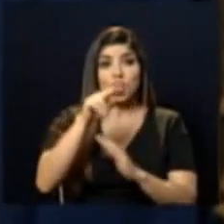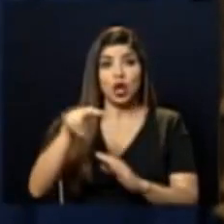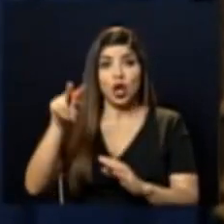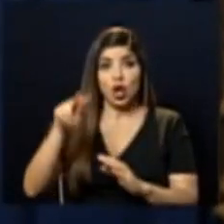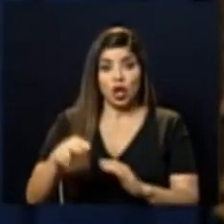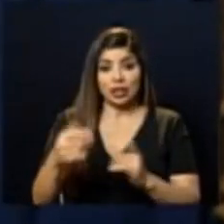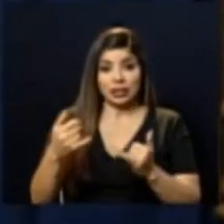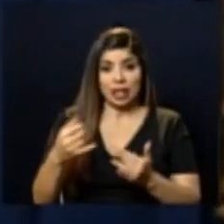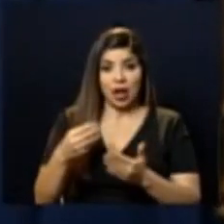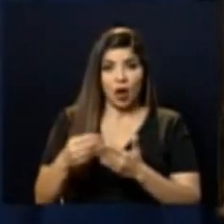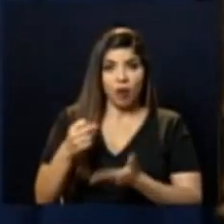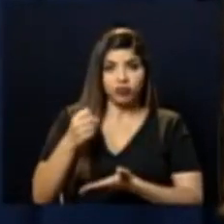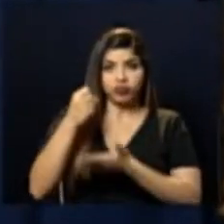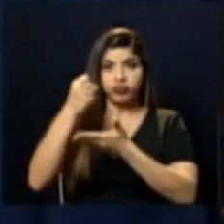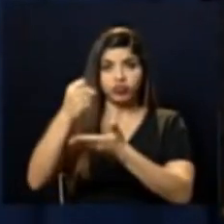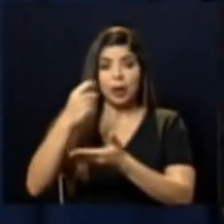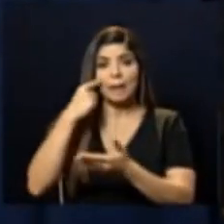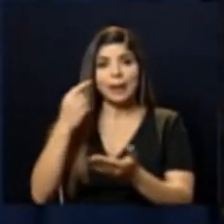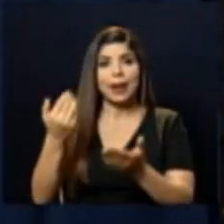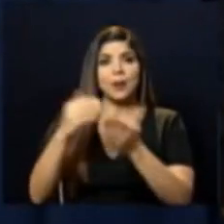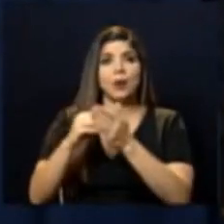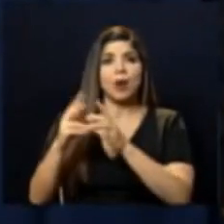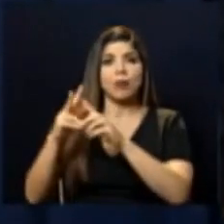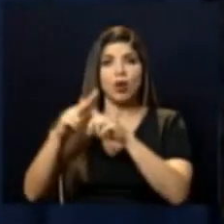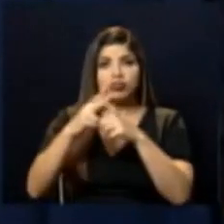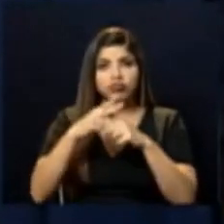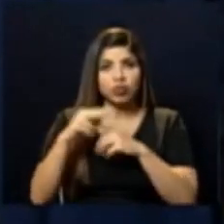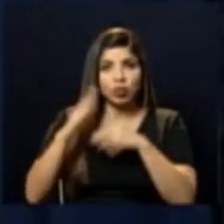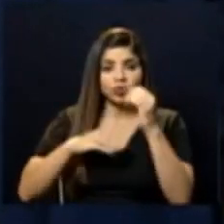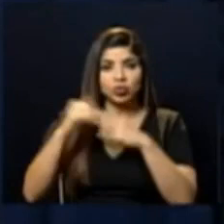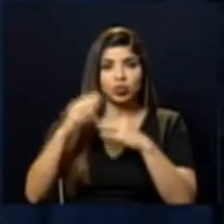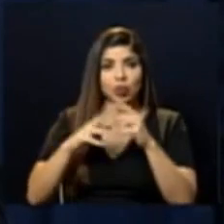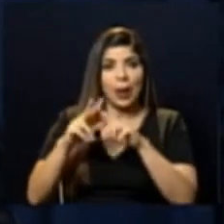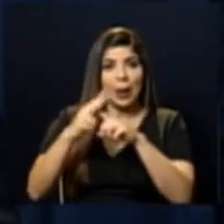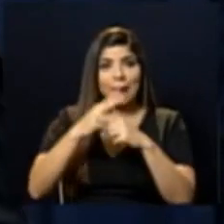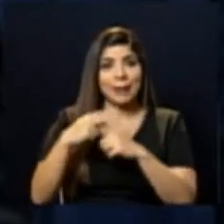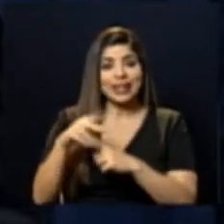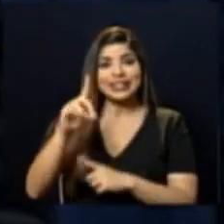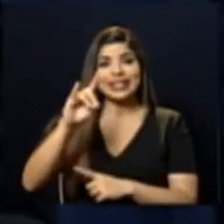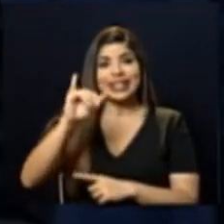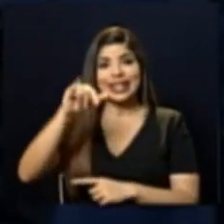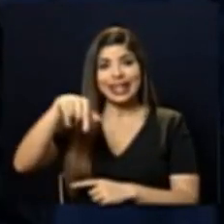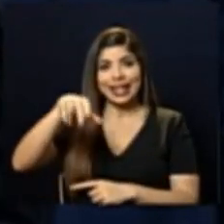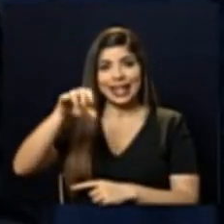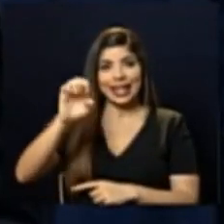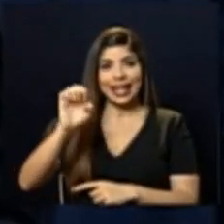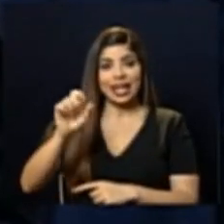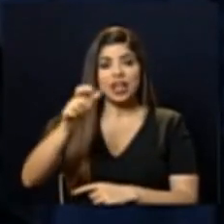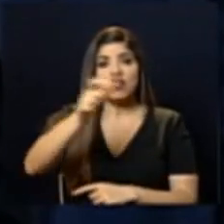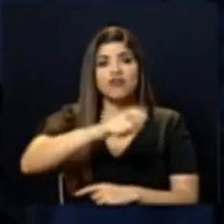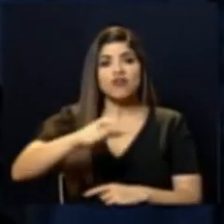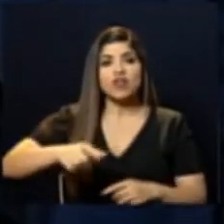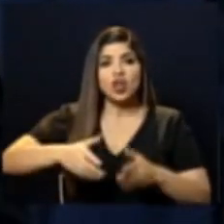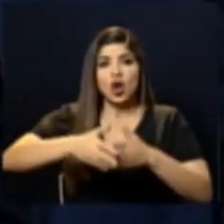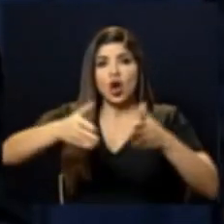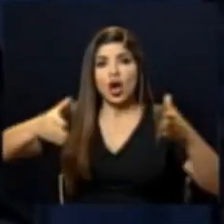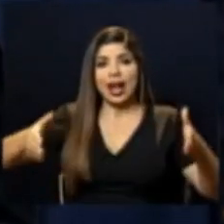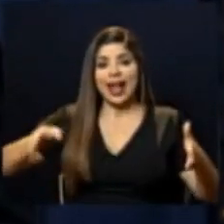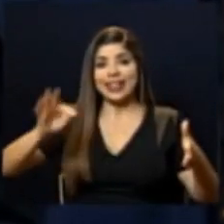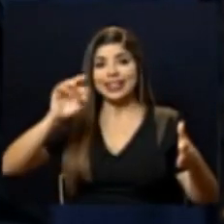estamos destinando a la reconstrucción y reparación del dique sobre el río Grande de